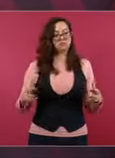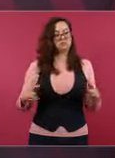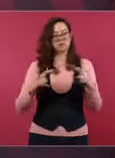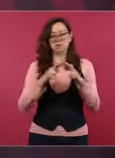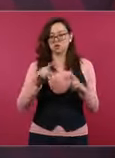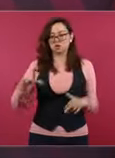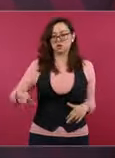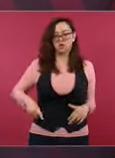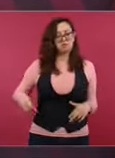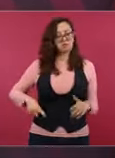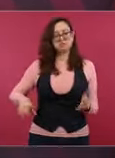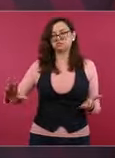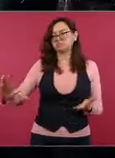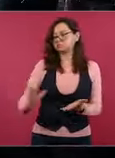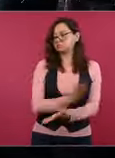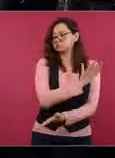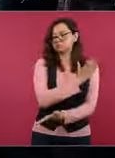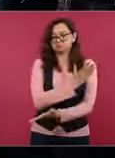en lograr eso,